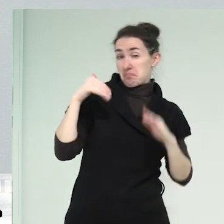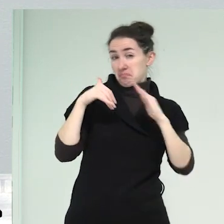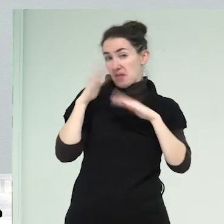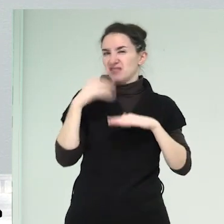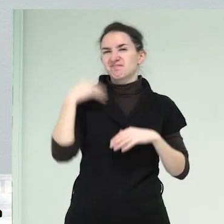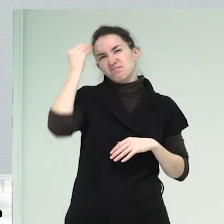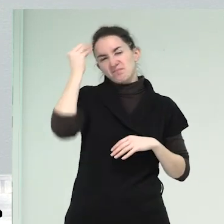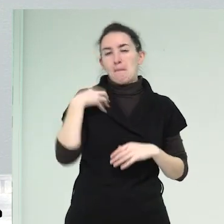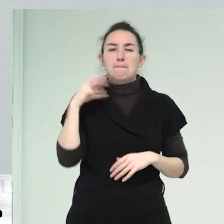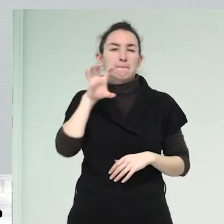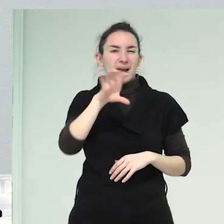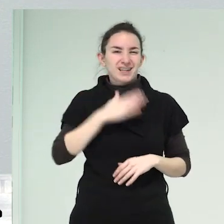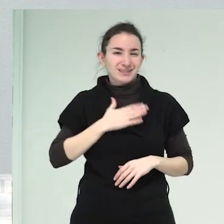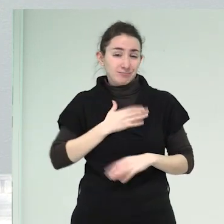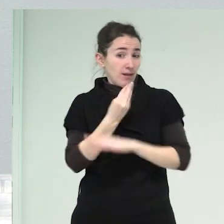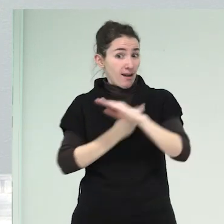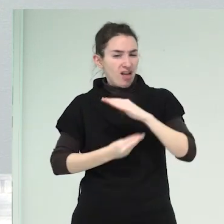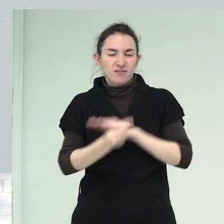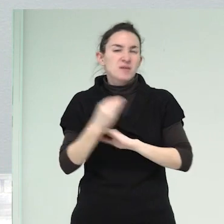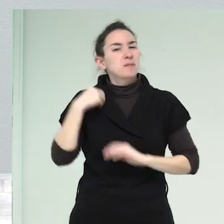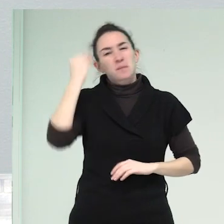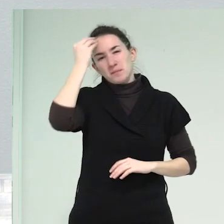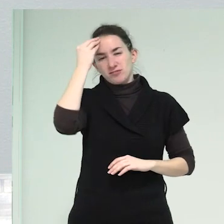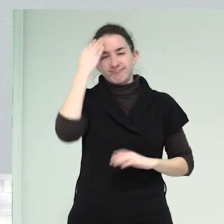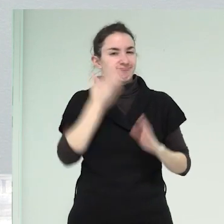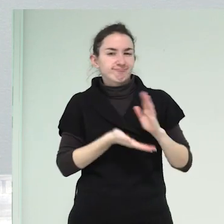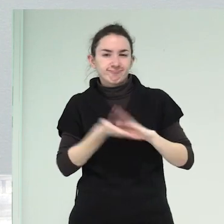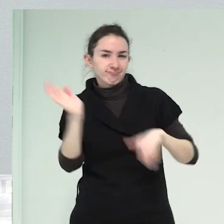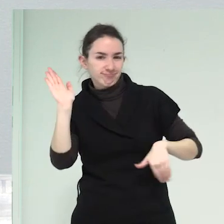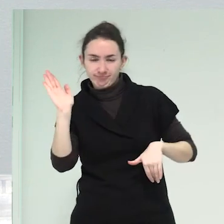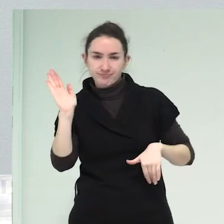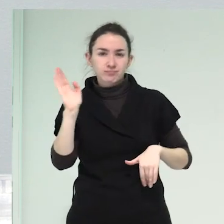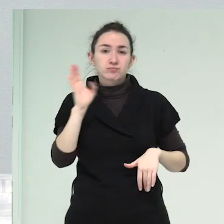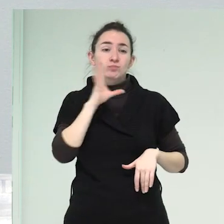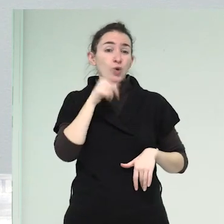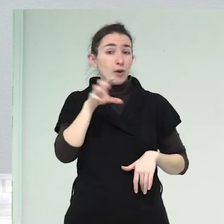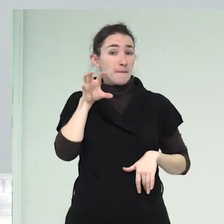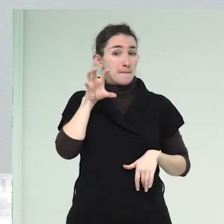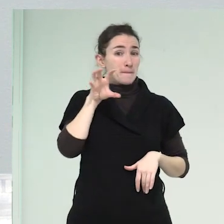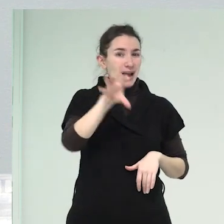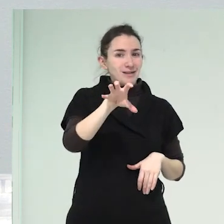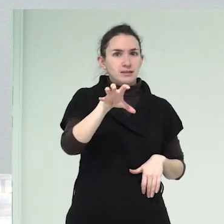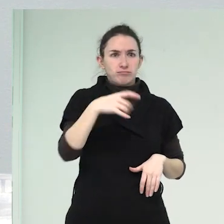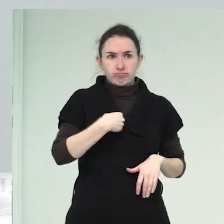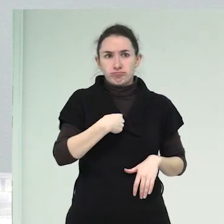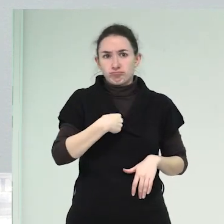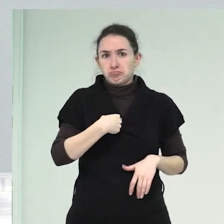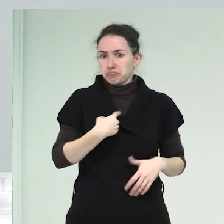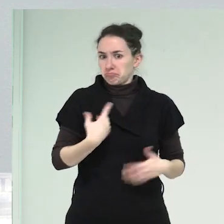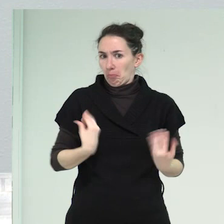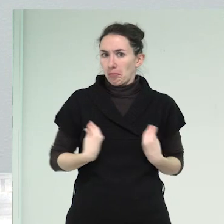decidí salir del país en el que nací. En ese país tenía mi vida, digamos,